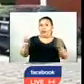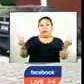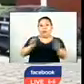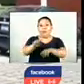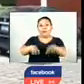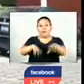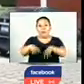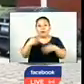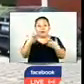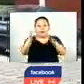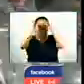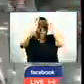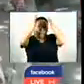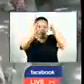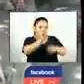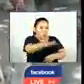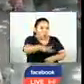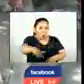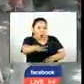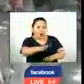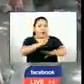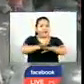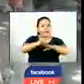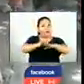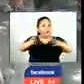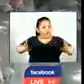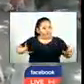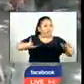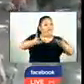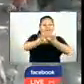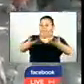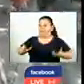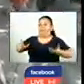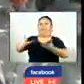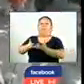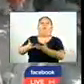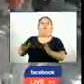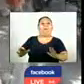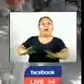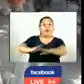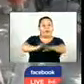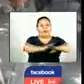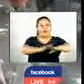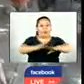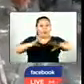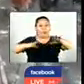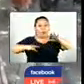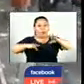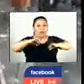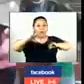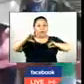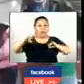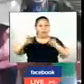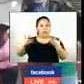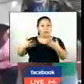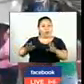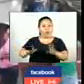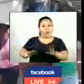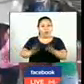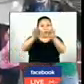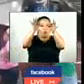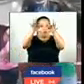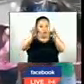medidas en los lugares públicos para evitar las aglomeraciones de personas y prevenir los contagios de coronavirus. De acuerdo a cifras oficiales, ese